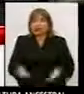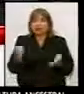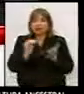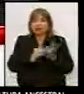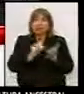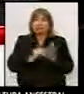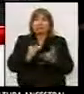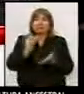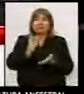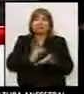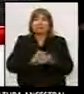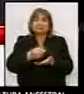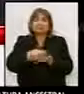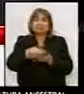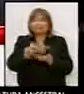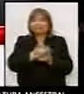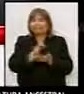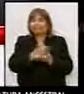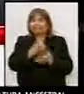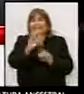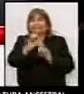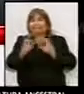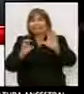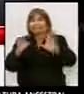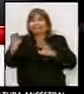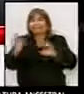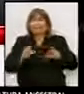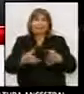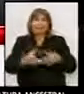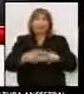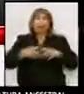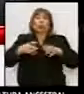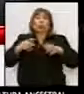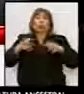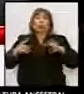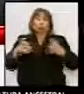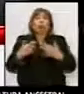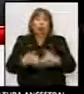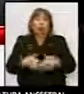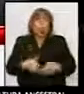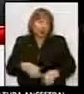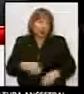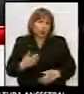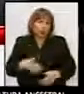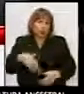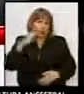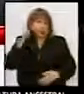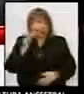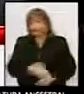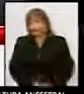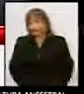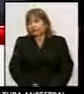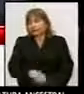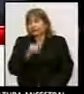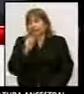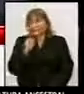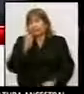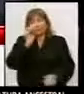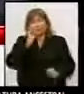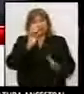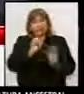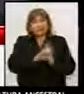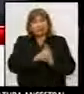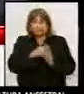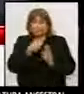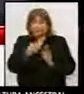el presupuesto y se lo repartieron a los grandes latifundistas del país. Y aquí hay un tema que yo quiero